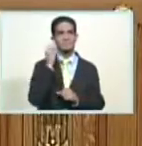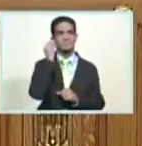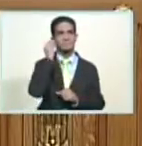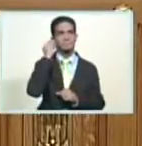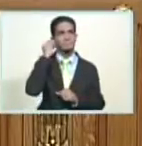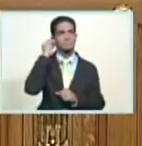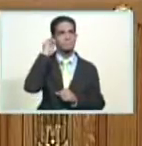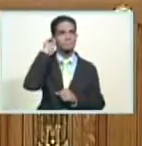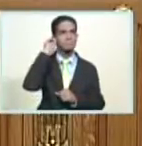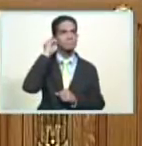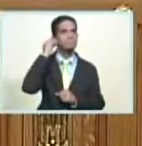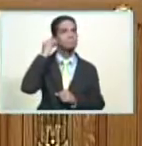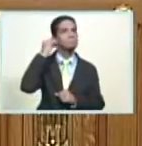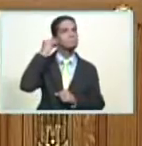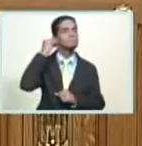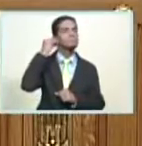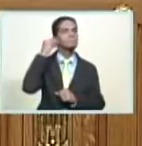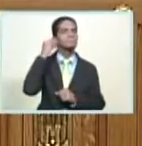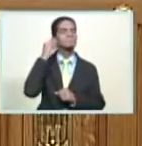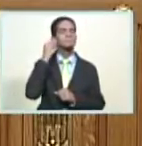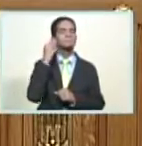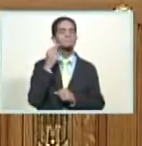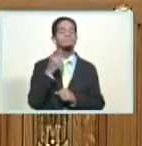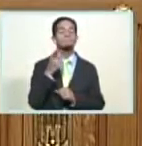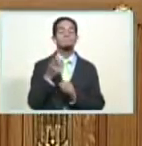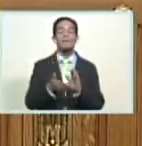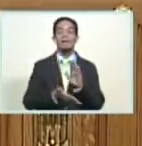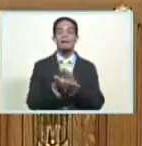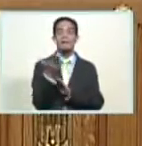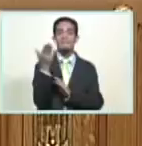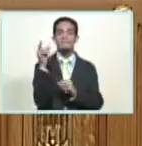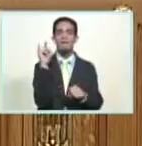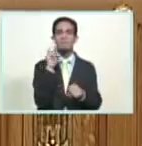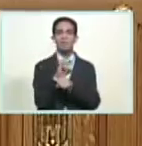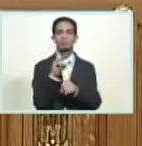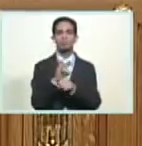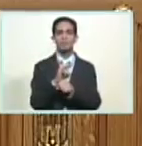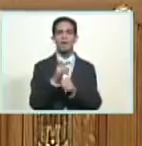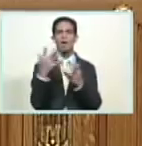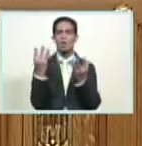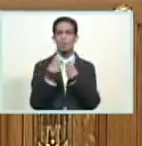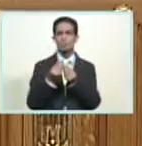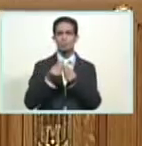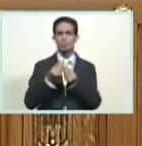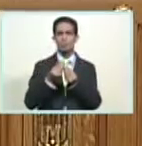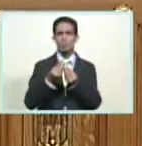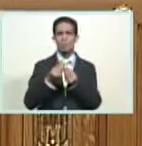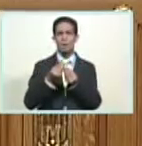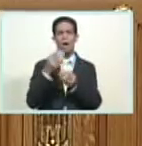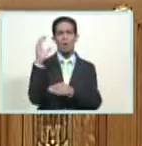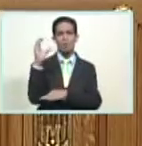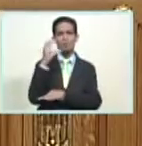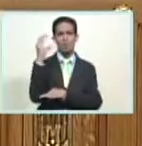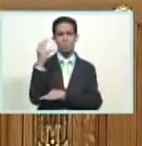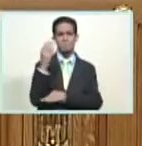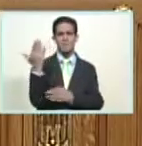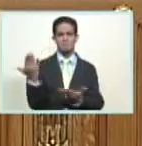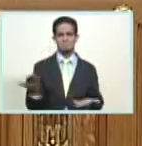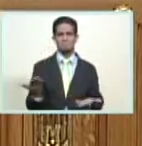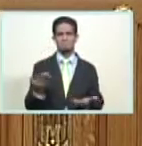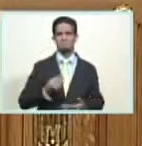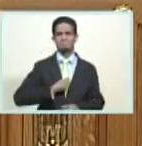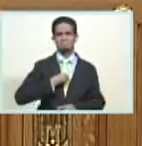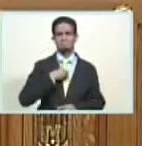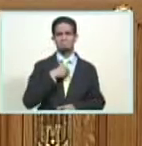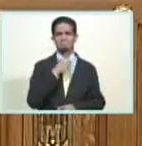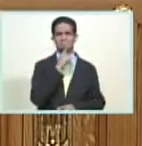Ustedes saben que es irse a traicionar con la oligarquía bogotana, la causa de la patria. Eso ni siquiera se llama